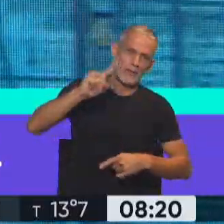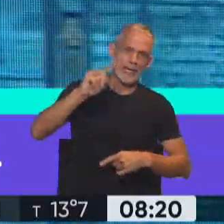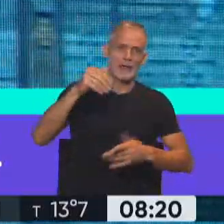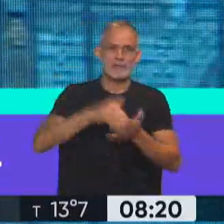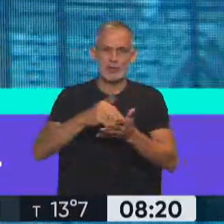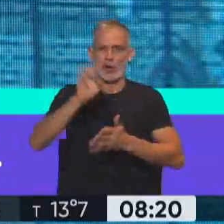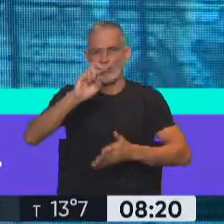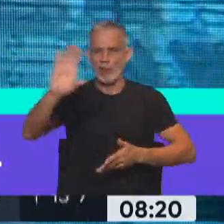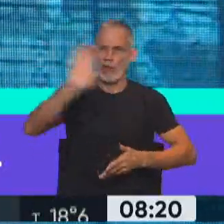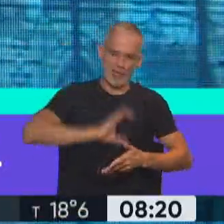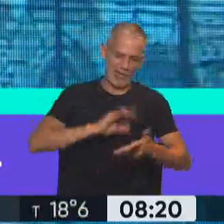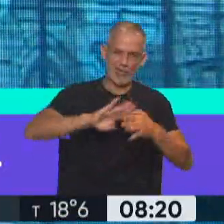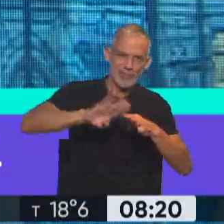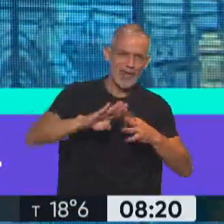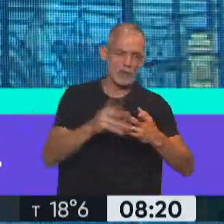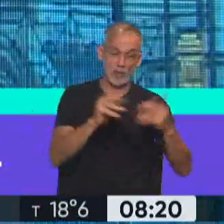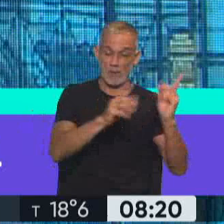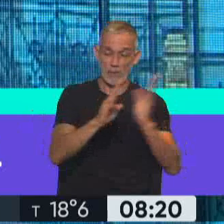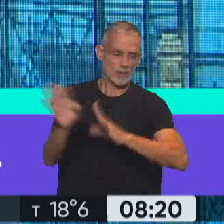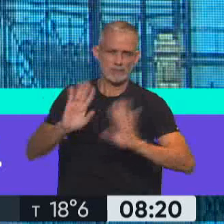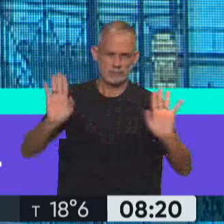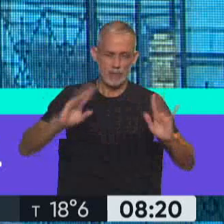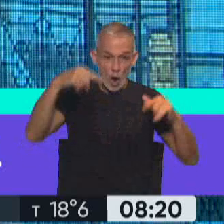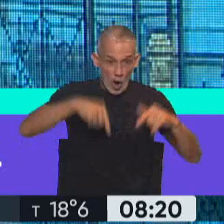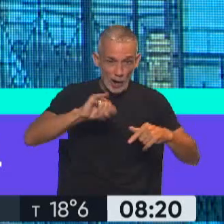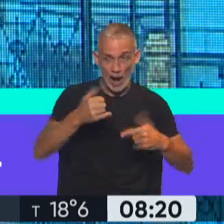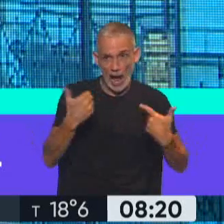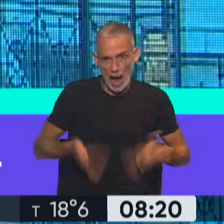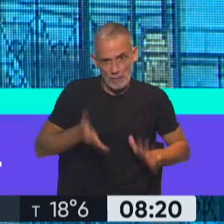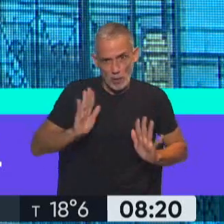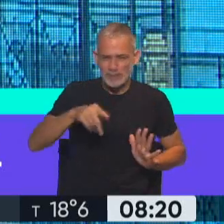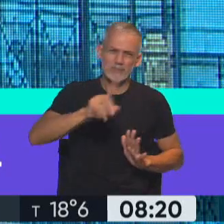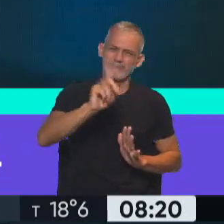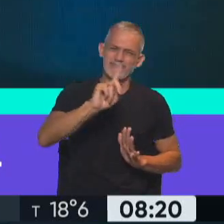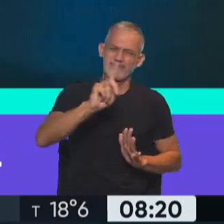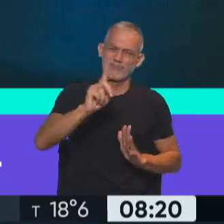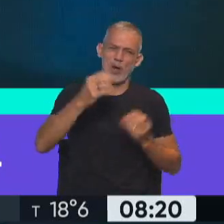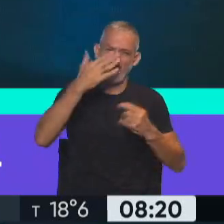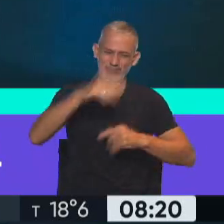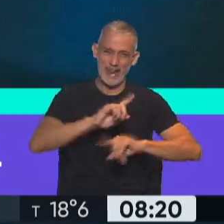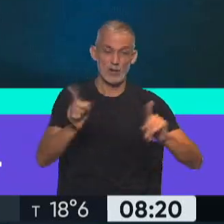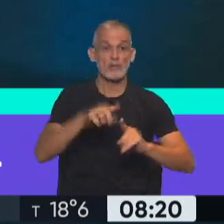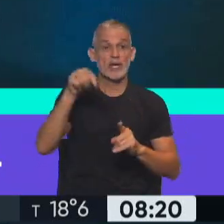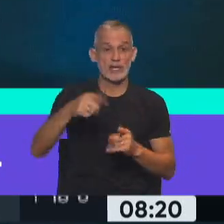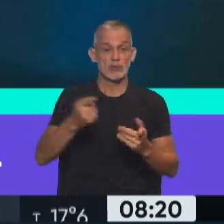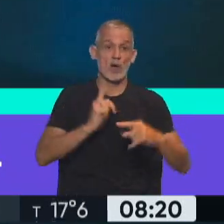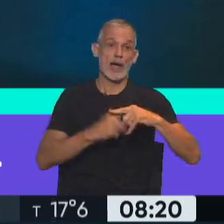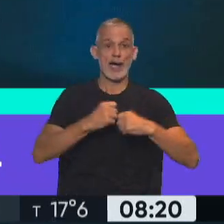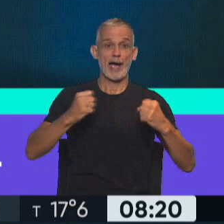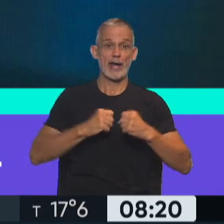mismo problema. Entonces la realidad es que por más que hoy te pueda servir, en el mediano o largo plazo no. Sí, es cierto que esto reposiciona